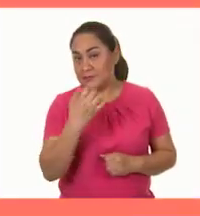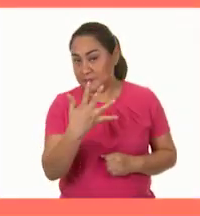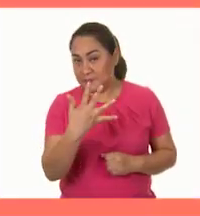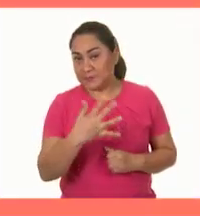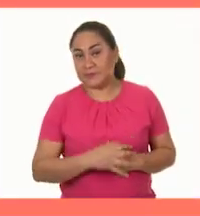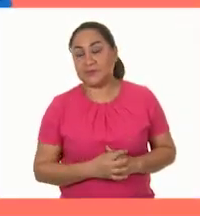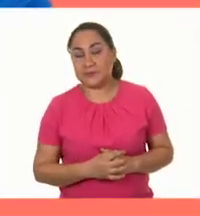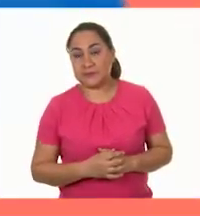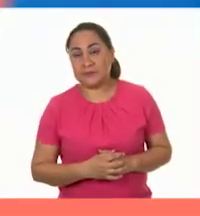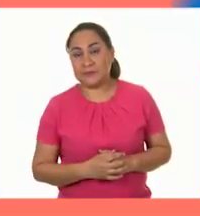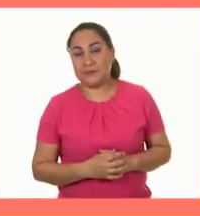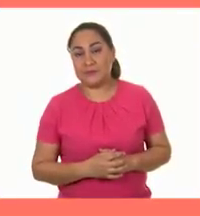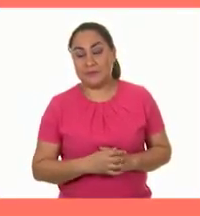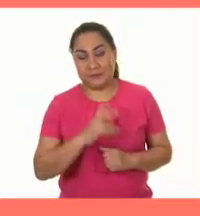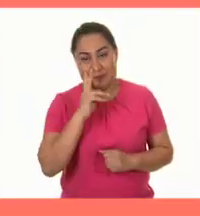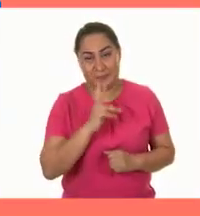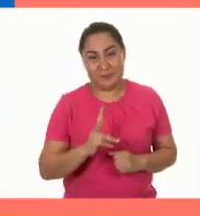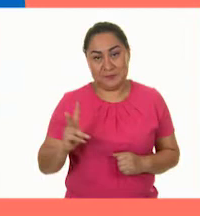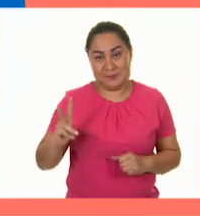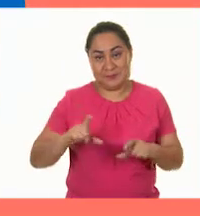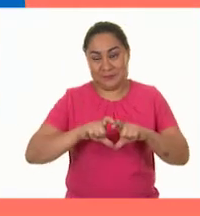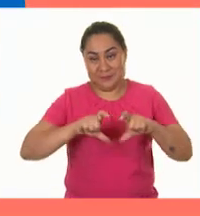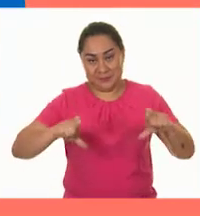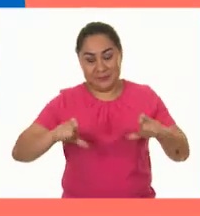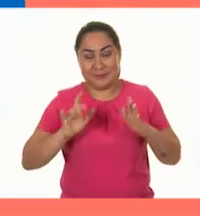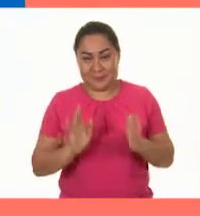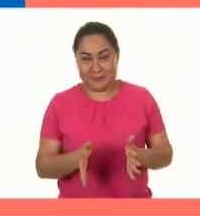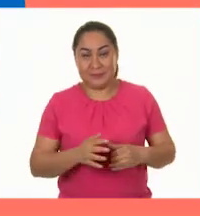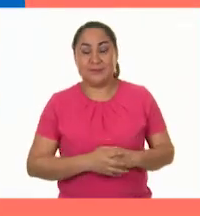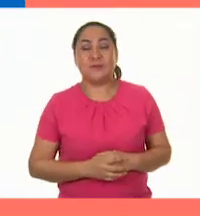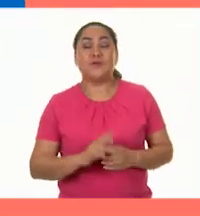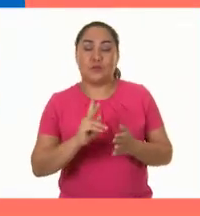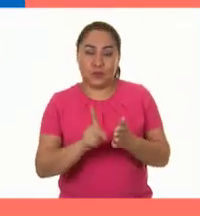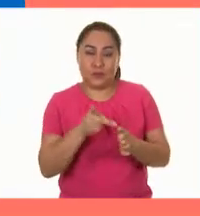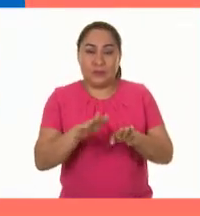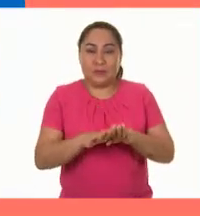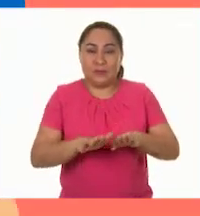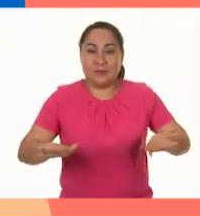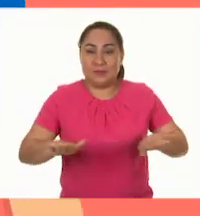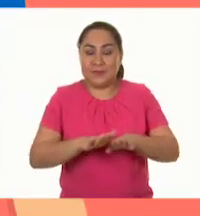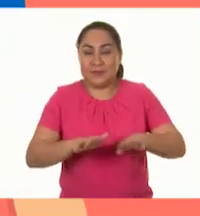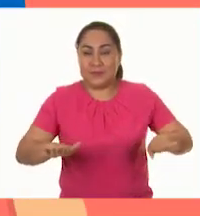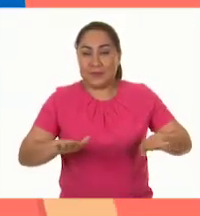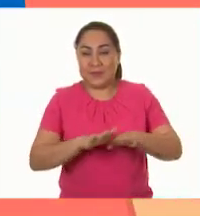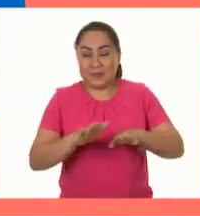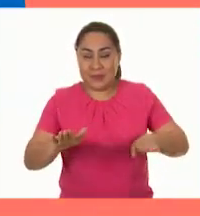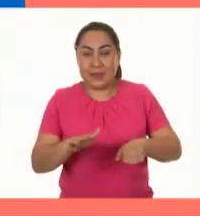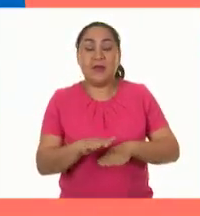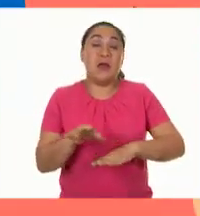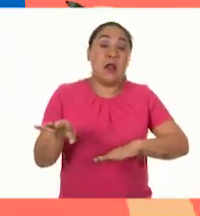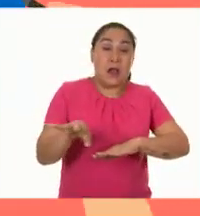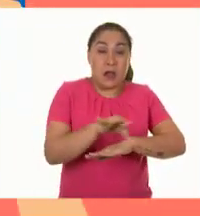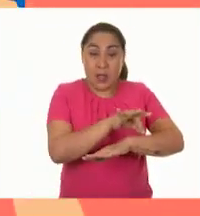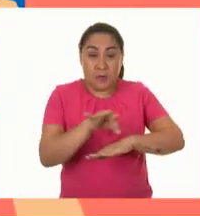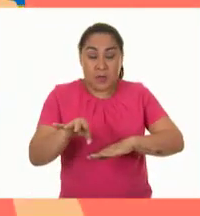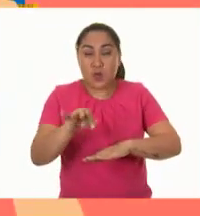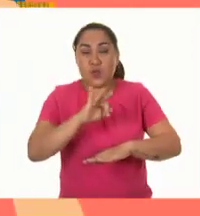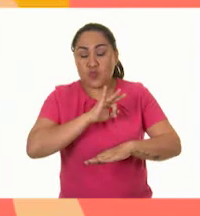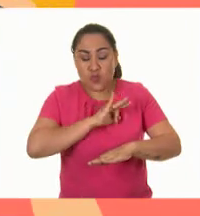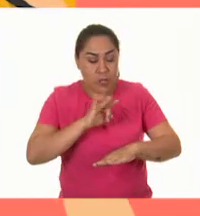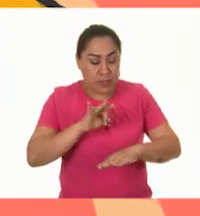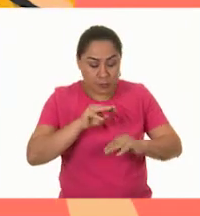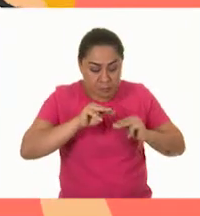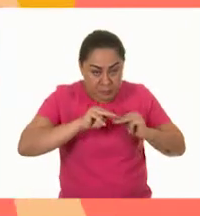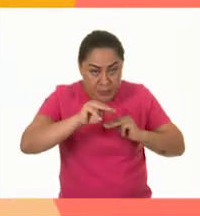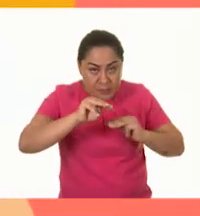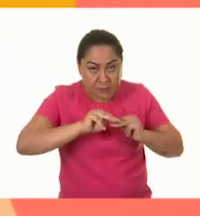5. Ahora tenemos un pequeño pedazo de playera. Estira a lo ancho y con ayuda de la regla, mide y marca con